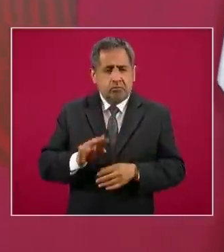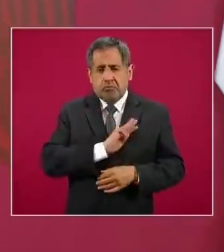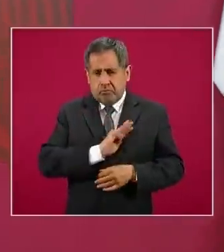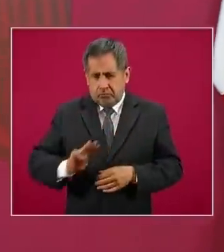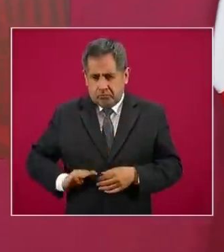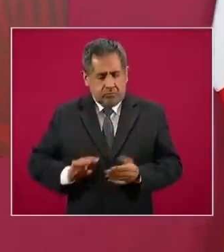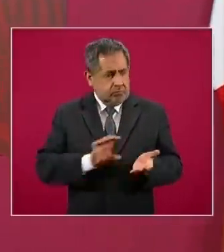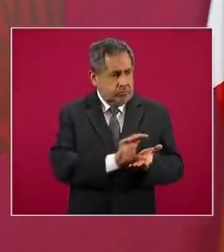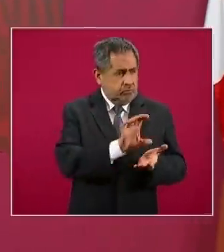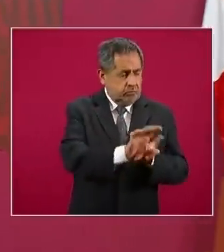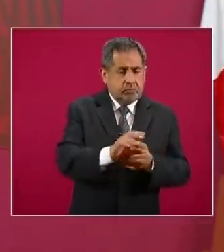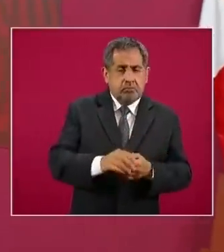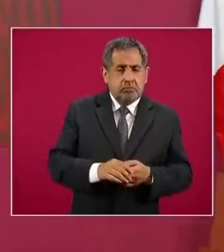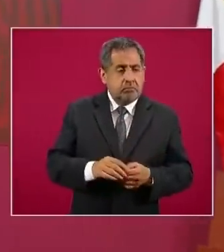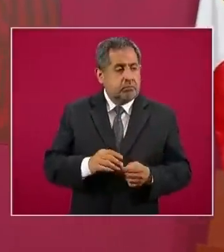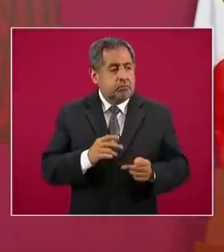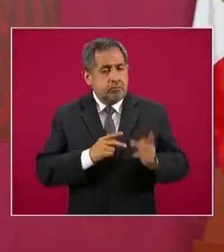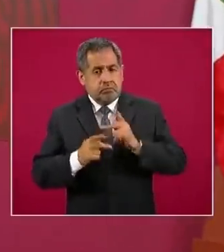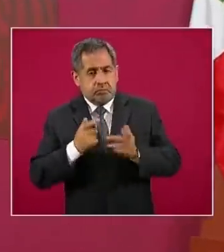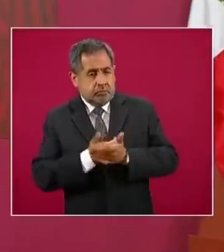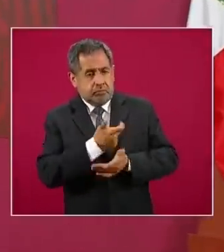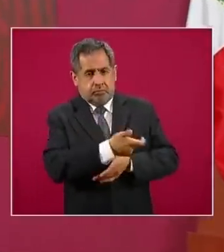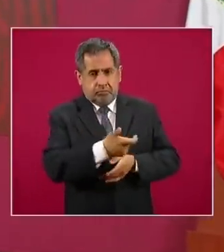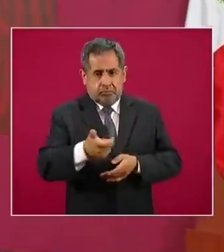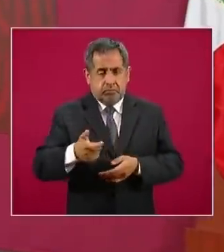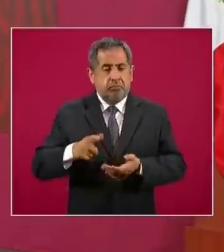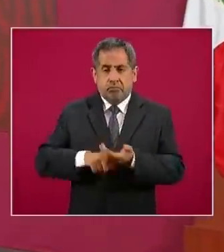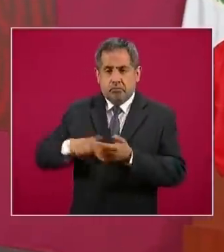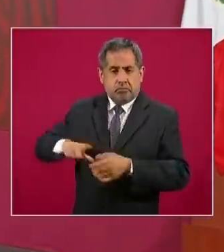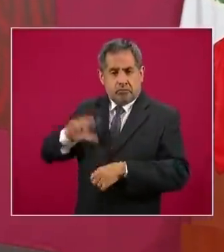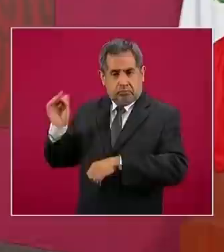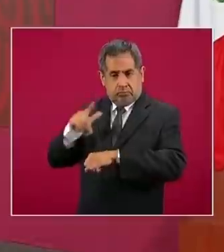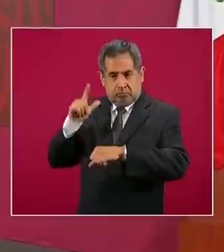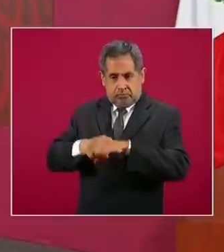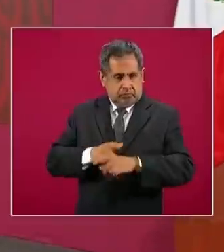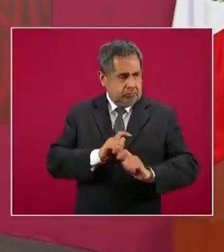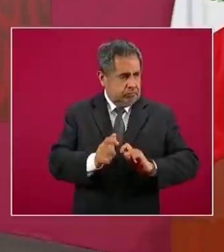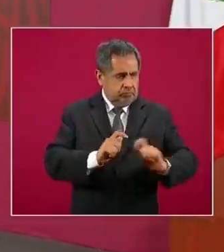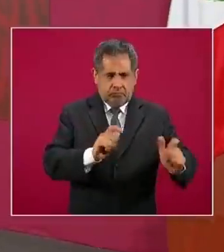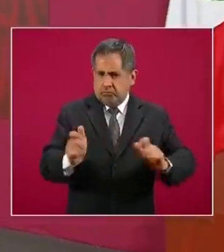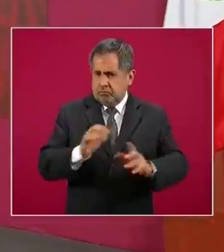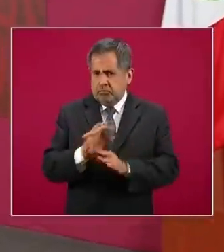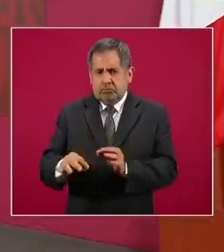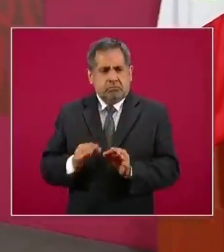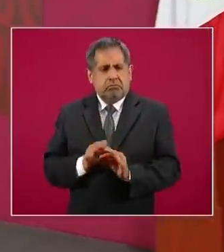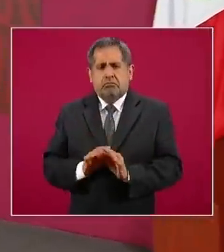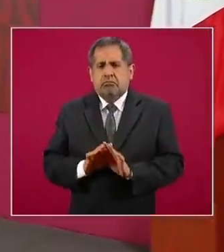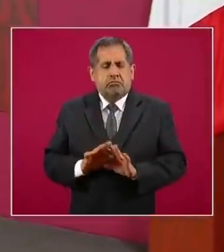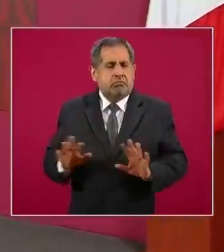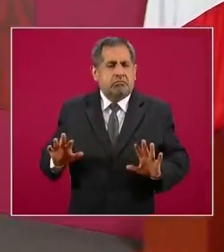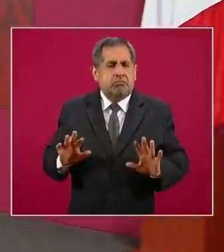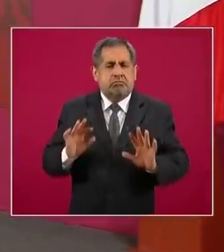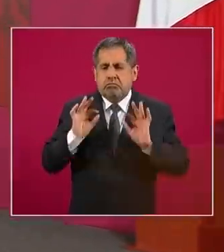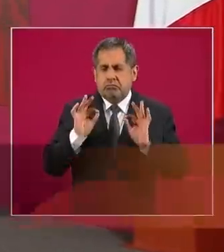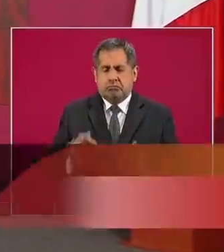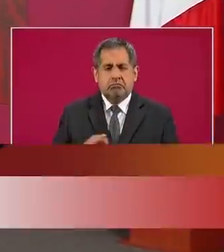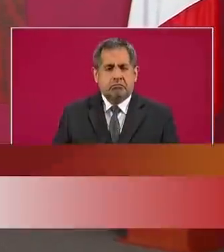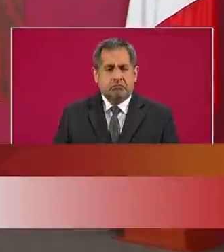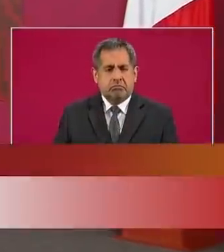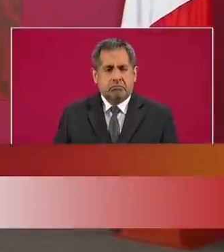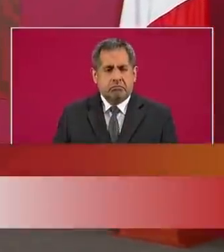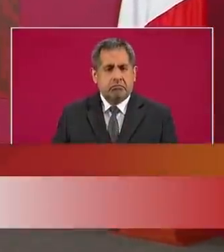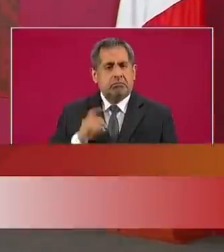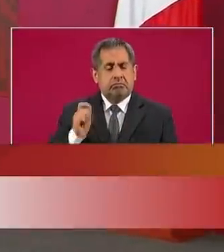zonas que se han visto afectadas con la situación climatológica del sureste se destinarán recursos adicionales para su atención. Se